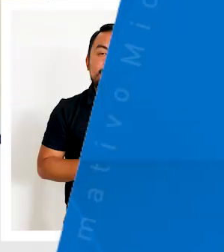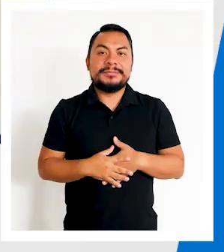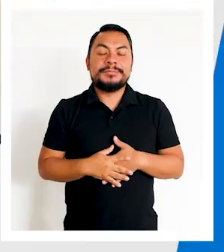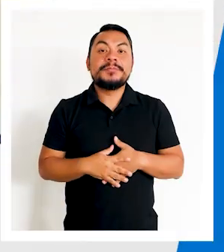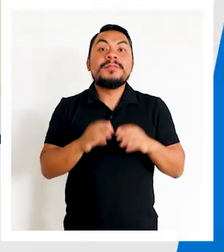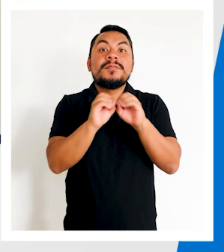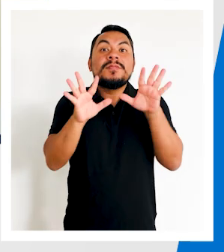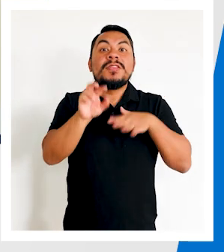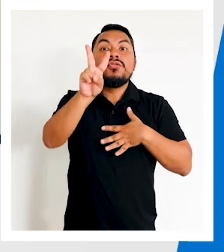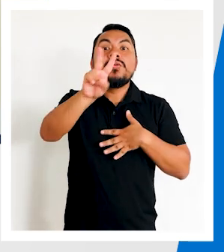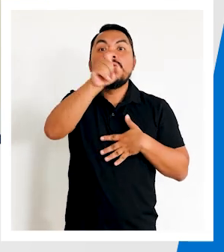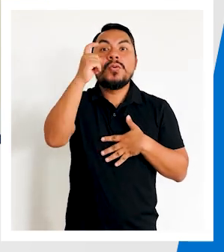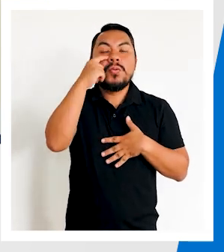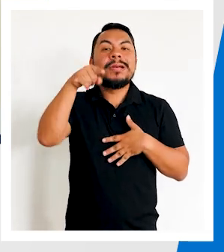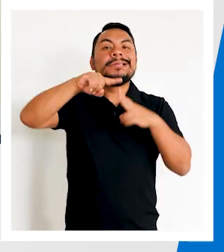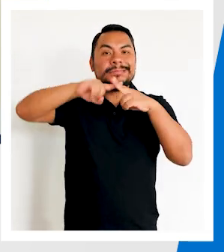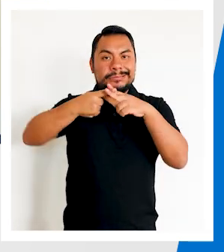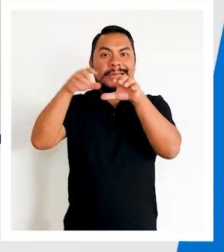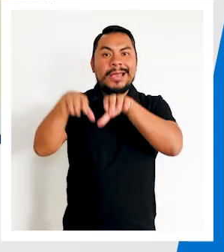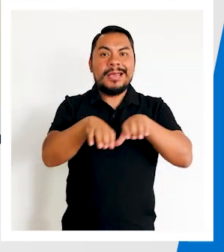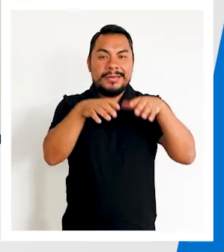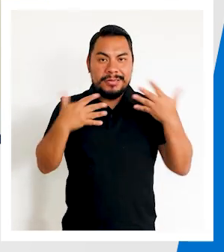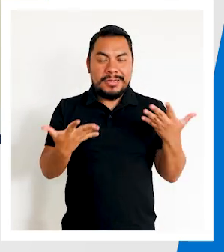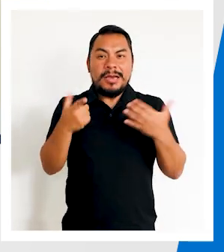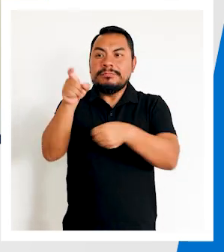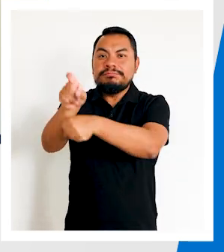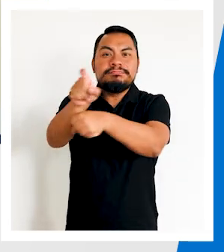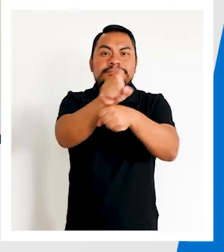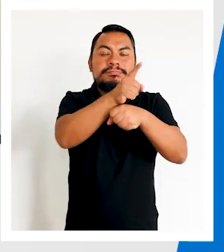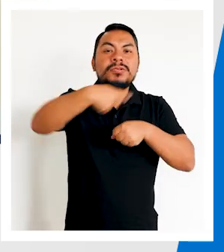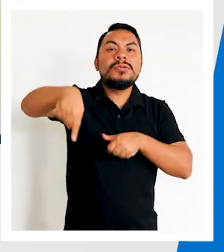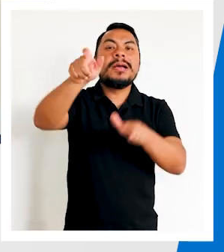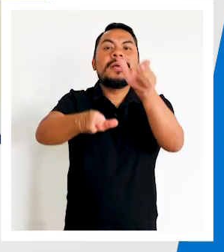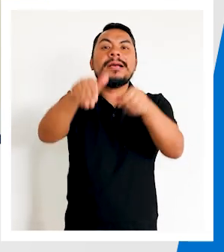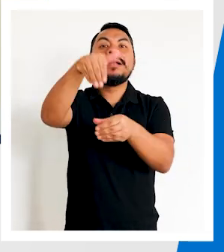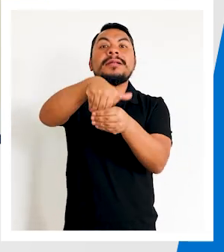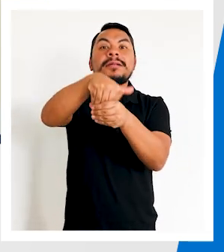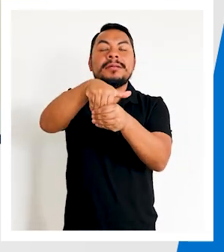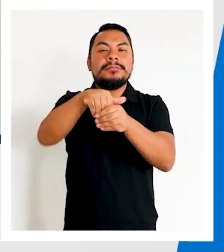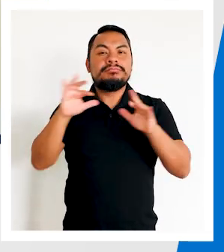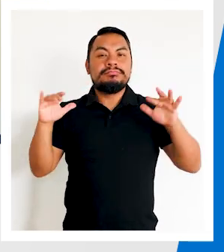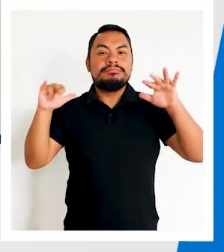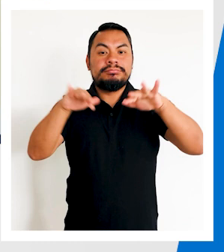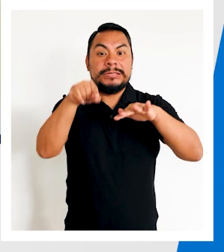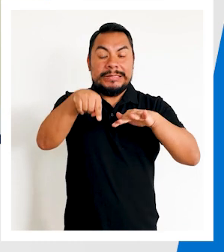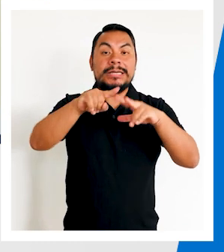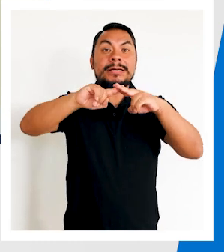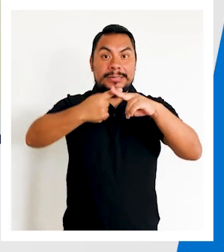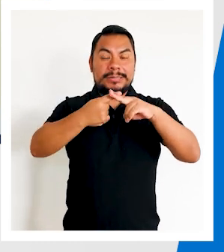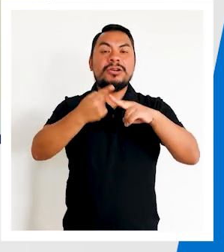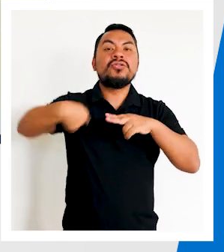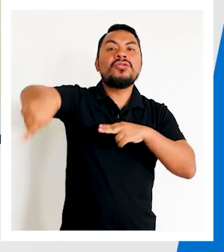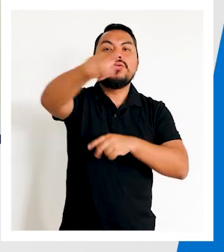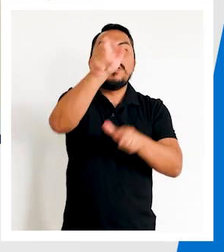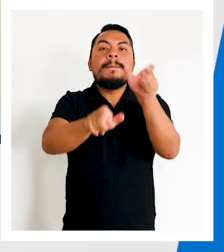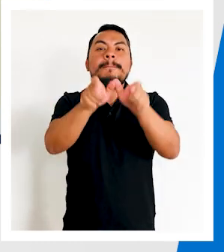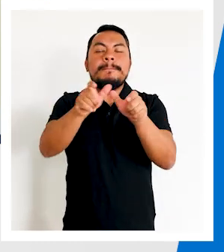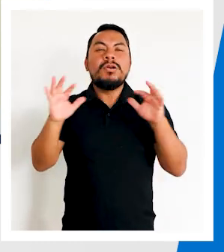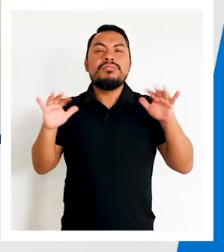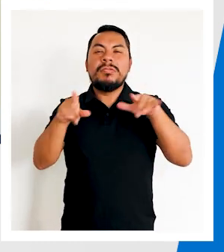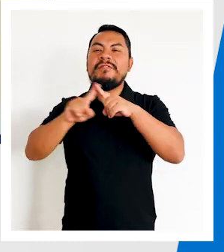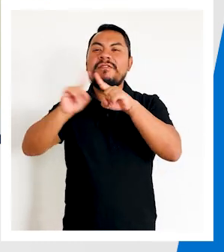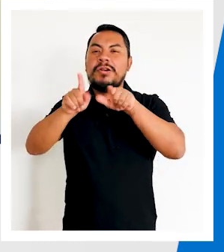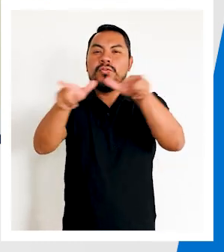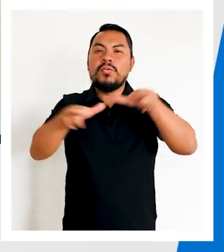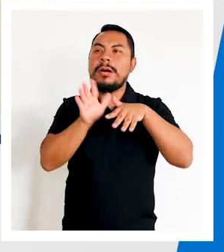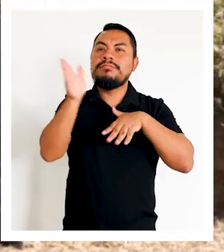el día dos de junio inician las actividades de capacitación actores electorales Desde esa fecha en pleno al personal que se va a